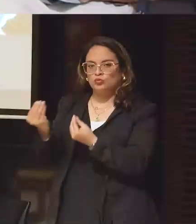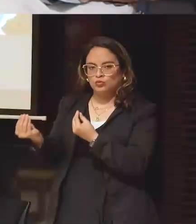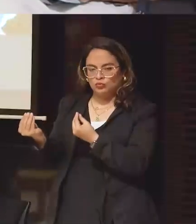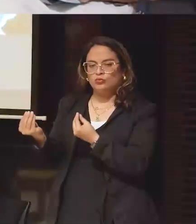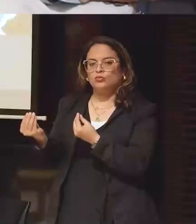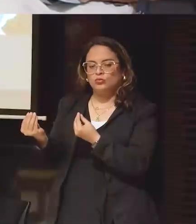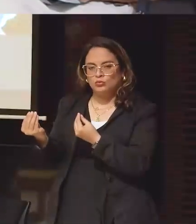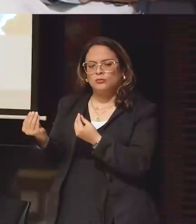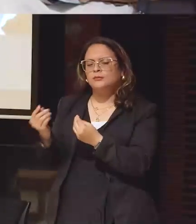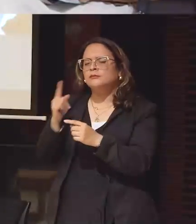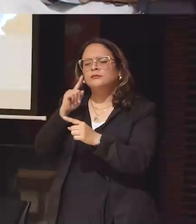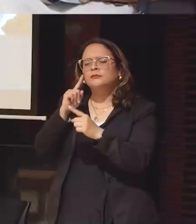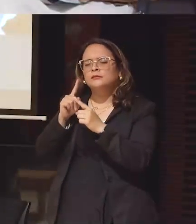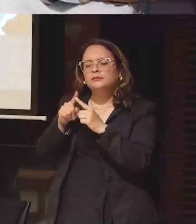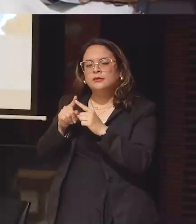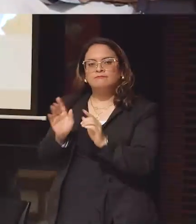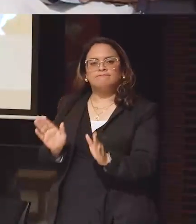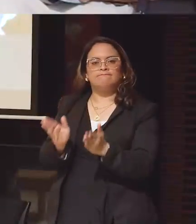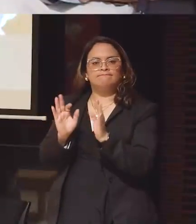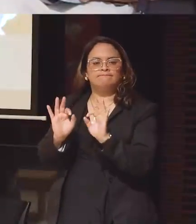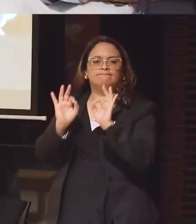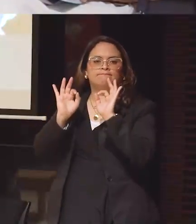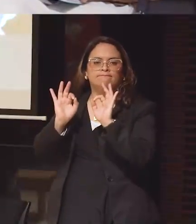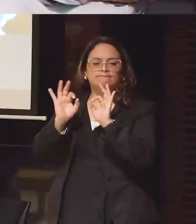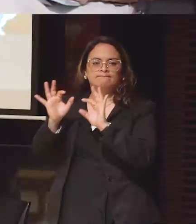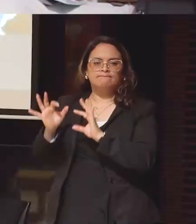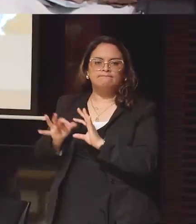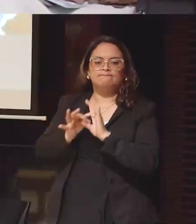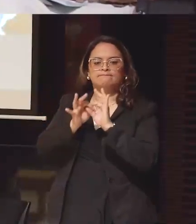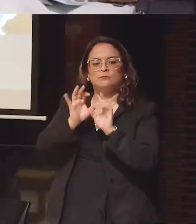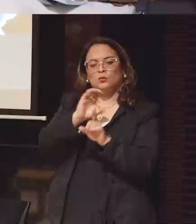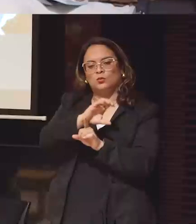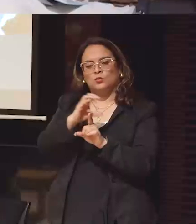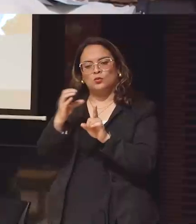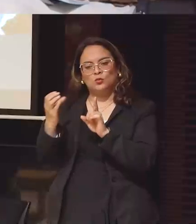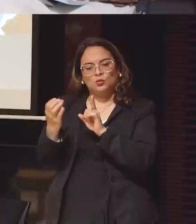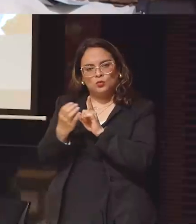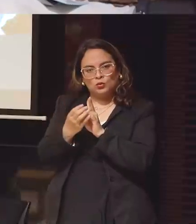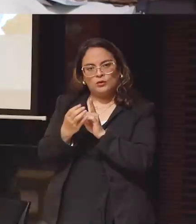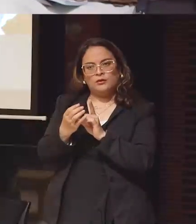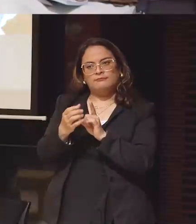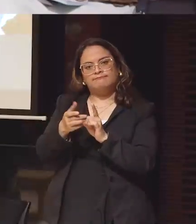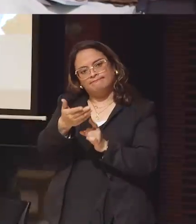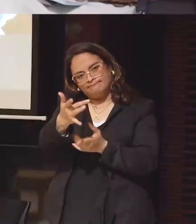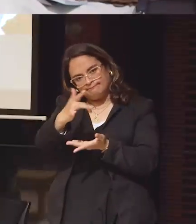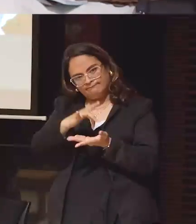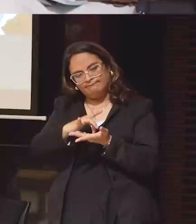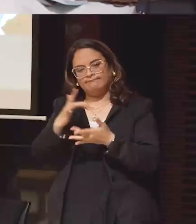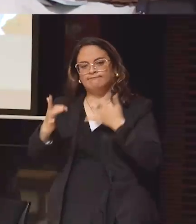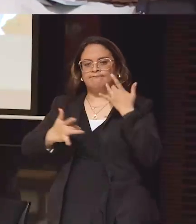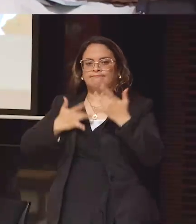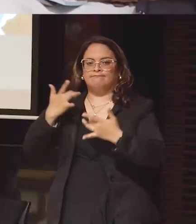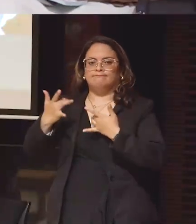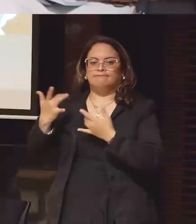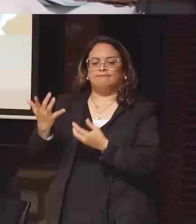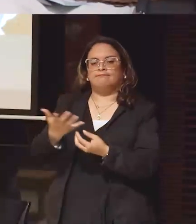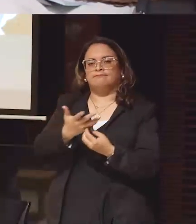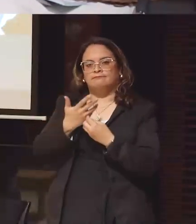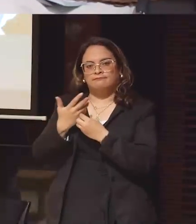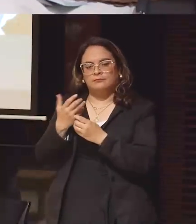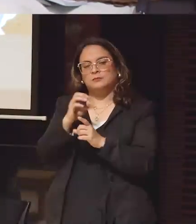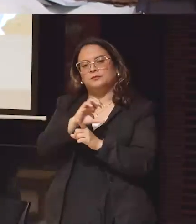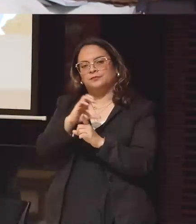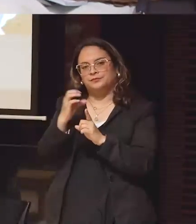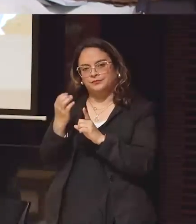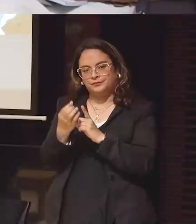esto pro cultura. De la mano de la cultura y de las cosas que la gente venga a disfrutar espacios artísticos y culturales, los que